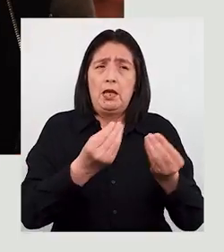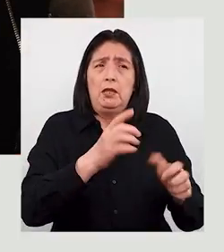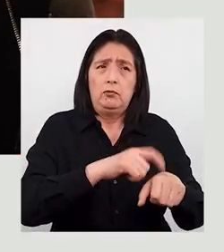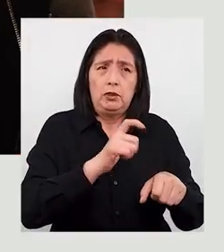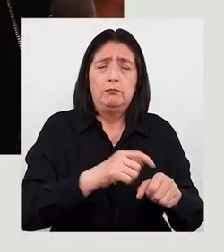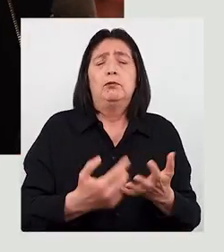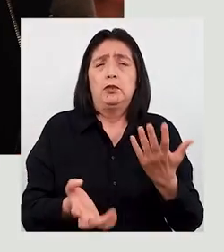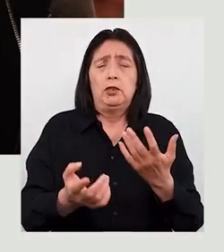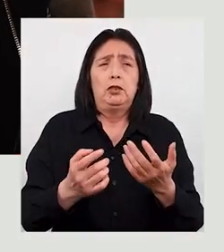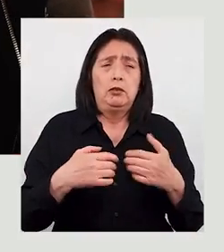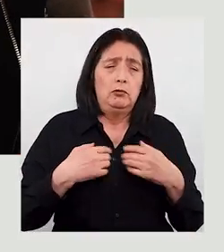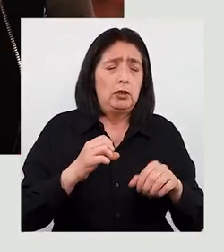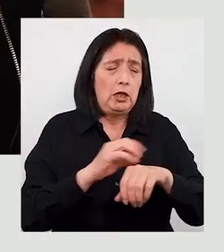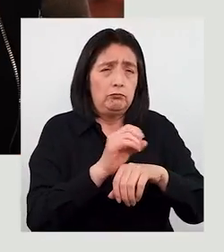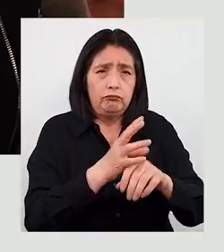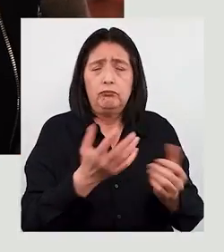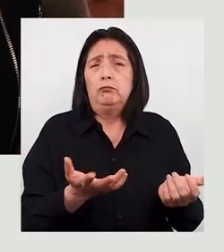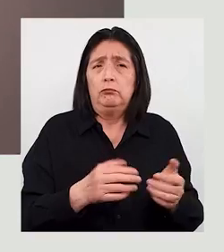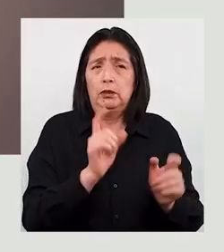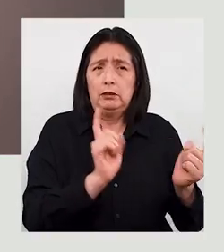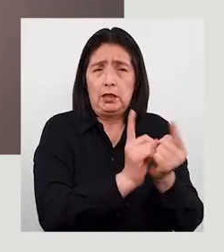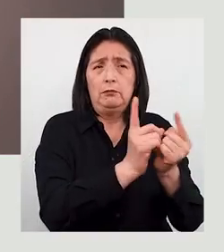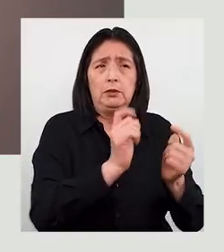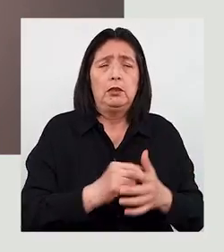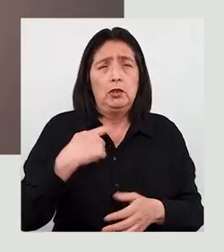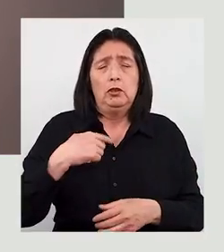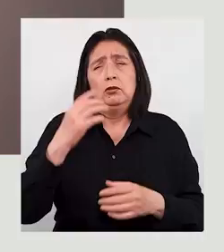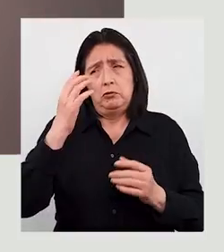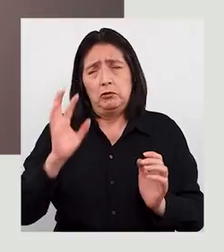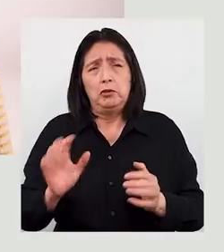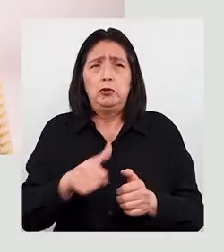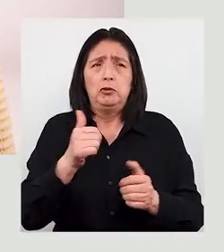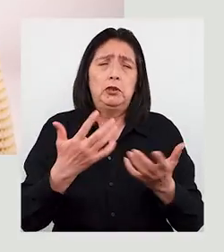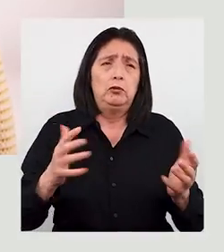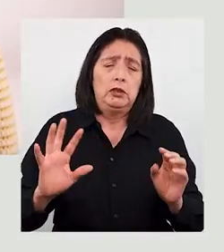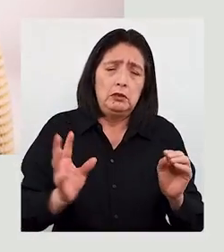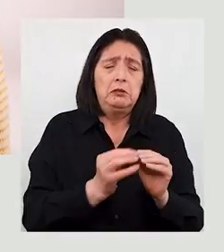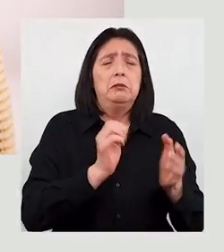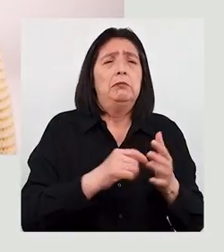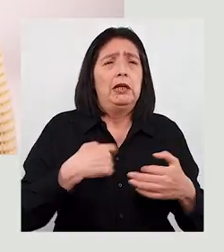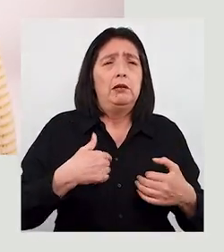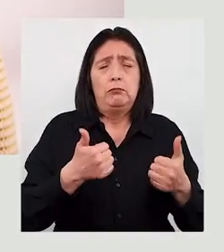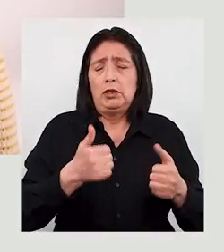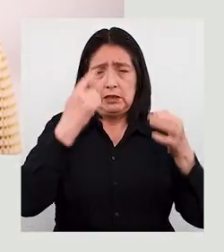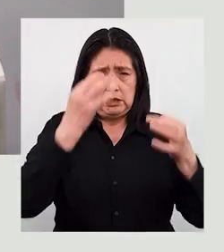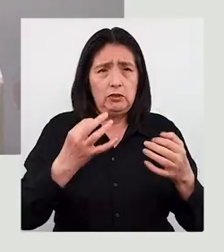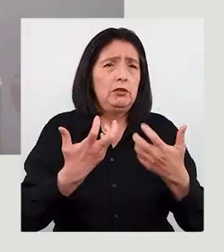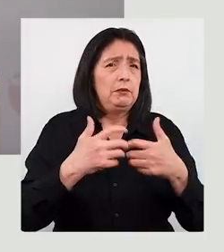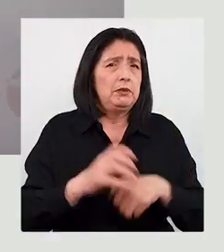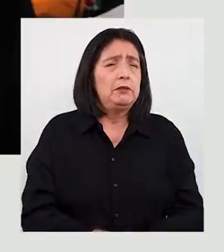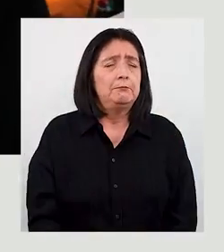tiempo y nos hagan asesoría personalizada. Y otras consideraciones que nos ayudan a tomar buenas decisiones